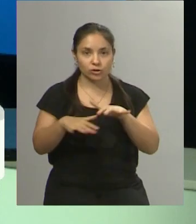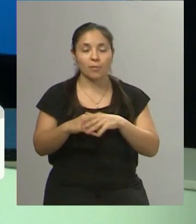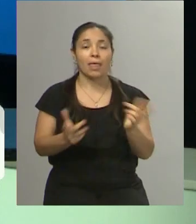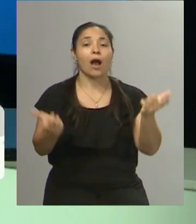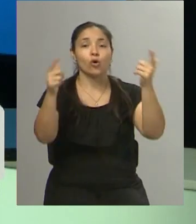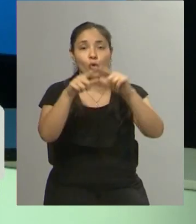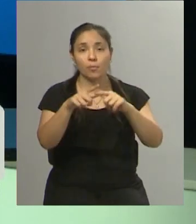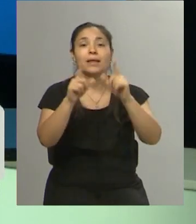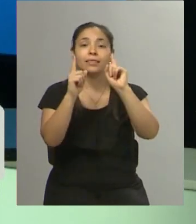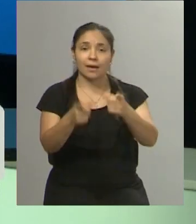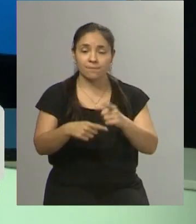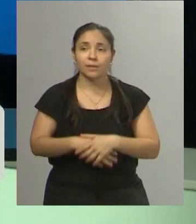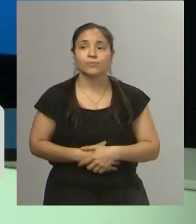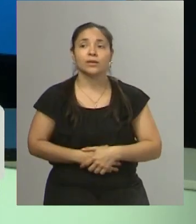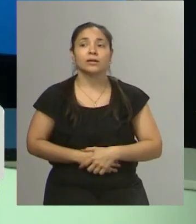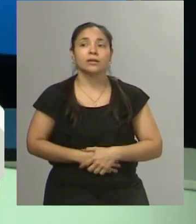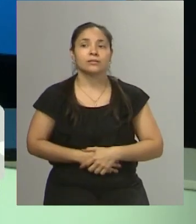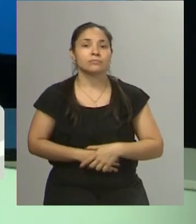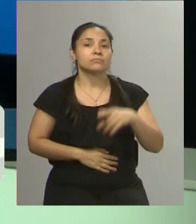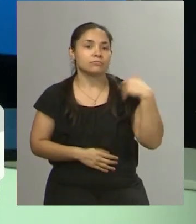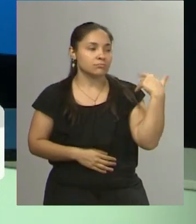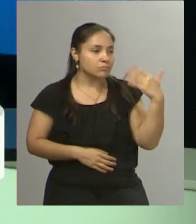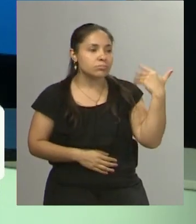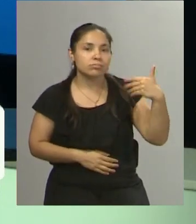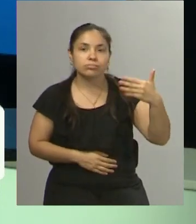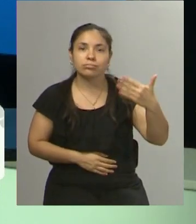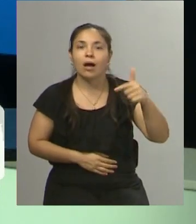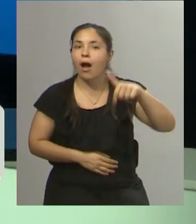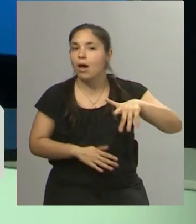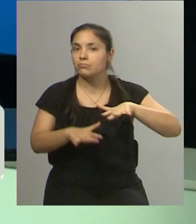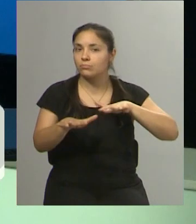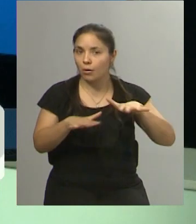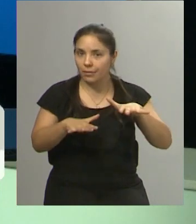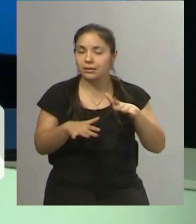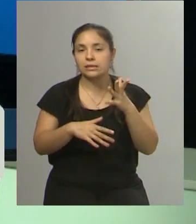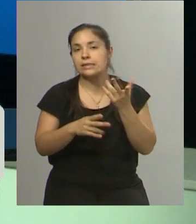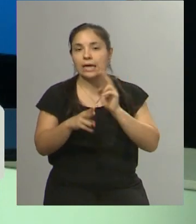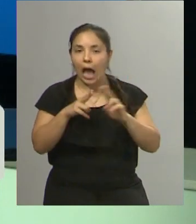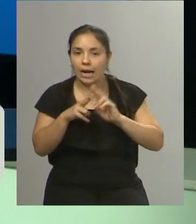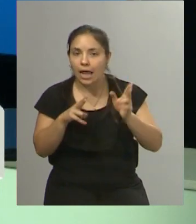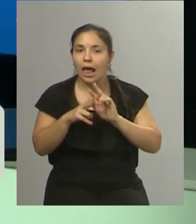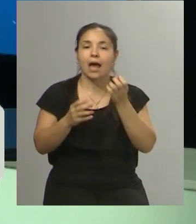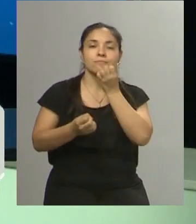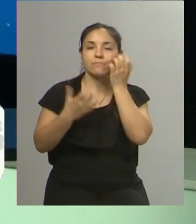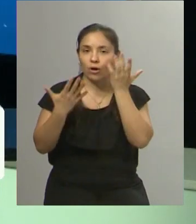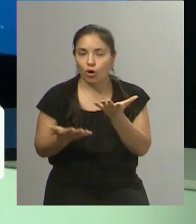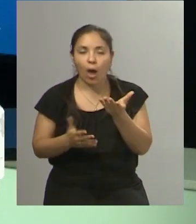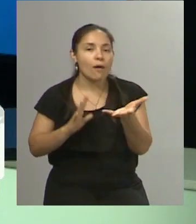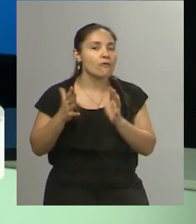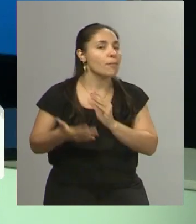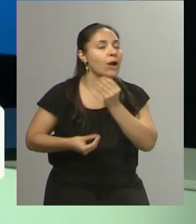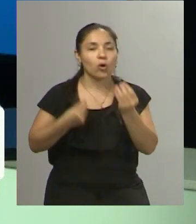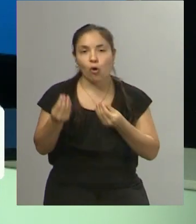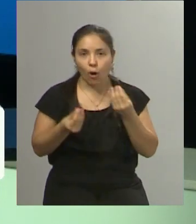y además, sobre todo porque se viene replanteando si es momento de ayornar, mejorar, cómo de alguna manera